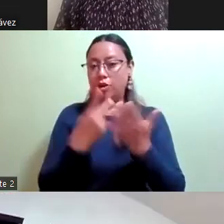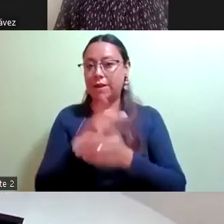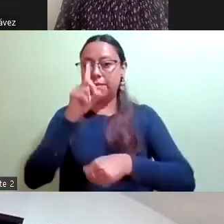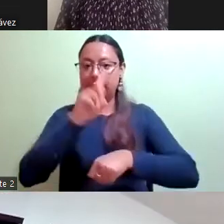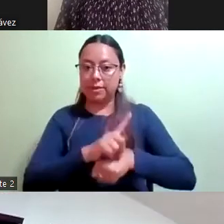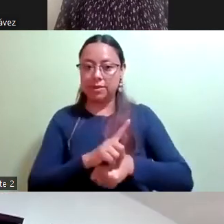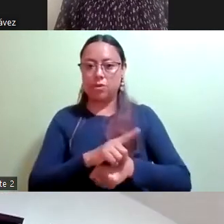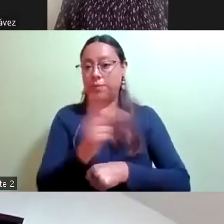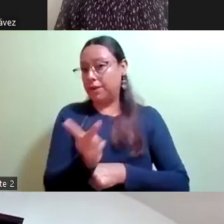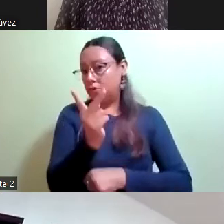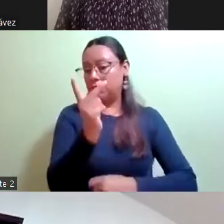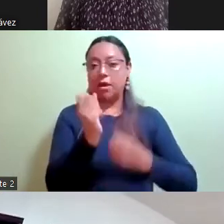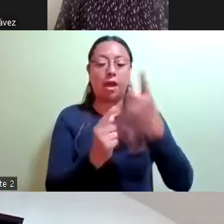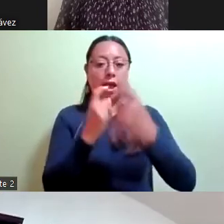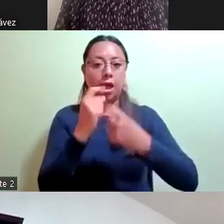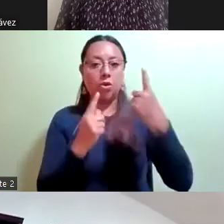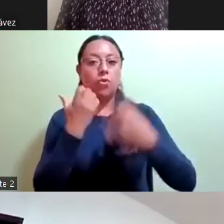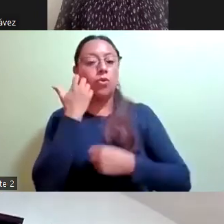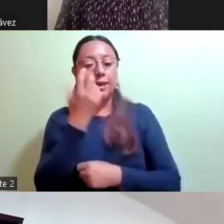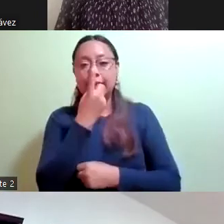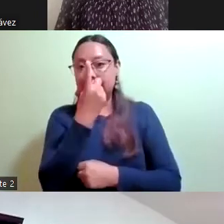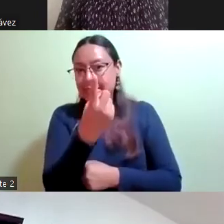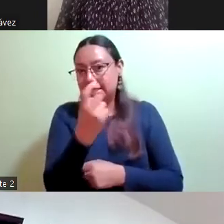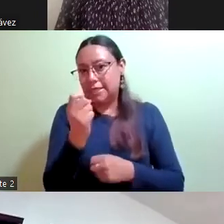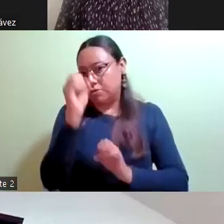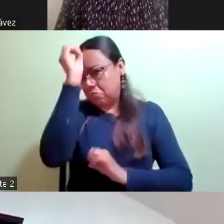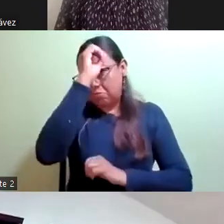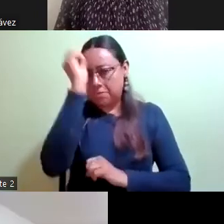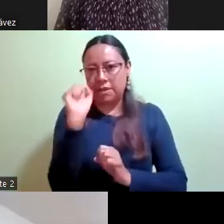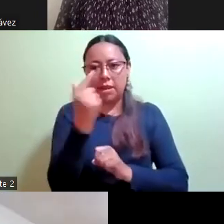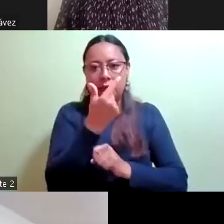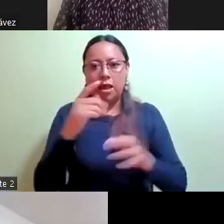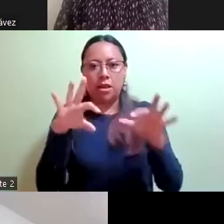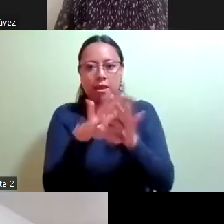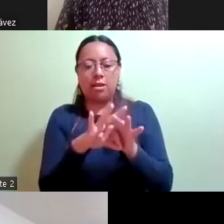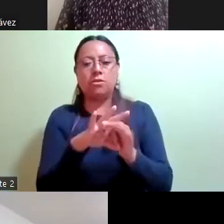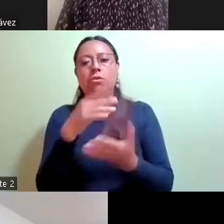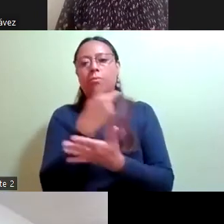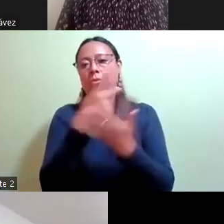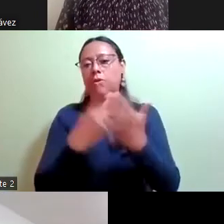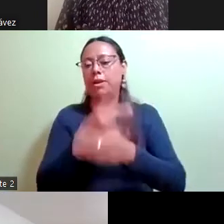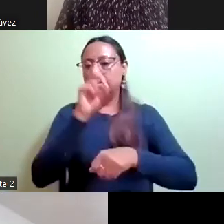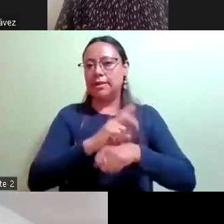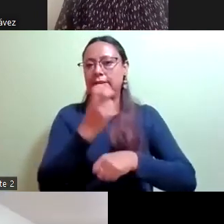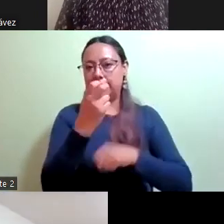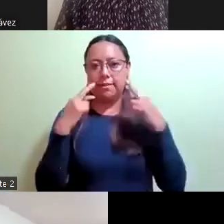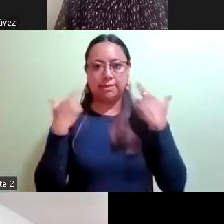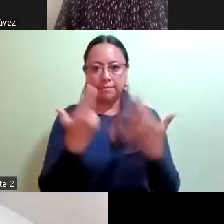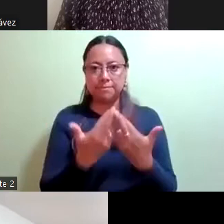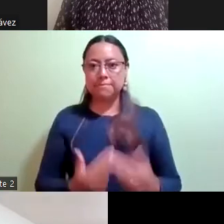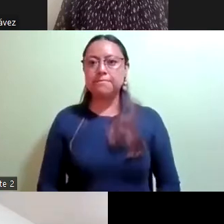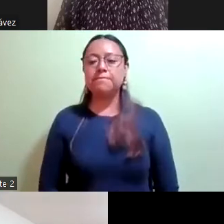¿Alguna persona tiene algún comentario con relación al orden del día de la presente sesión?